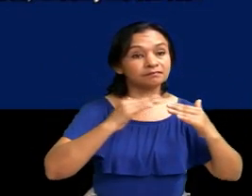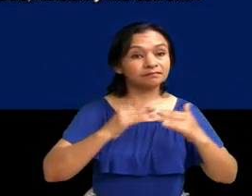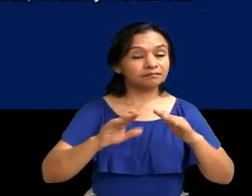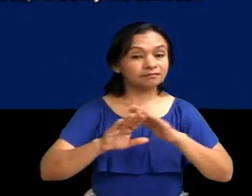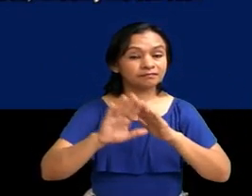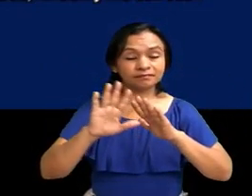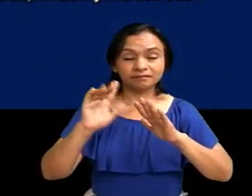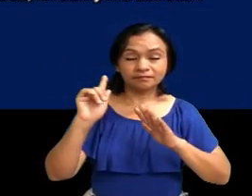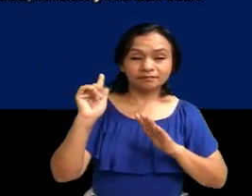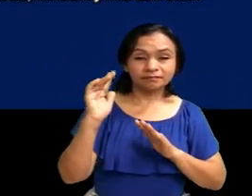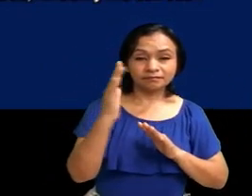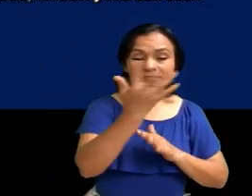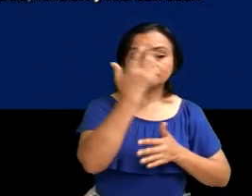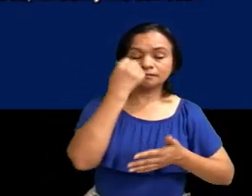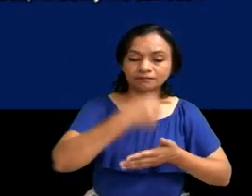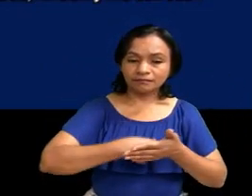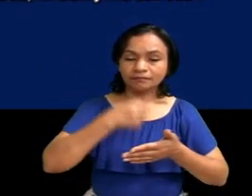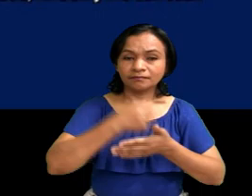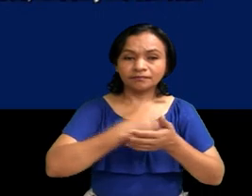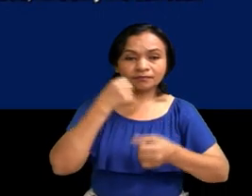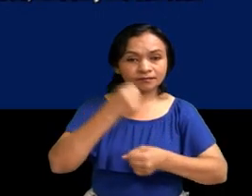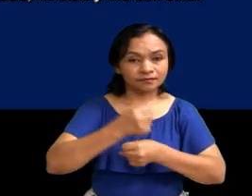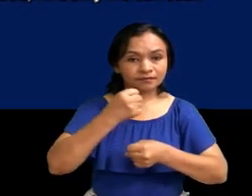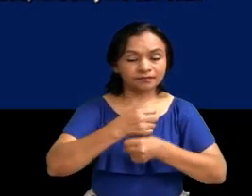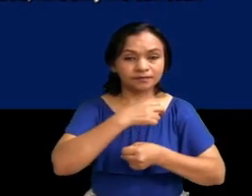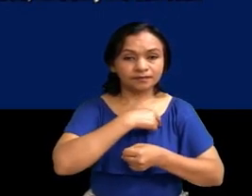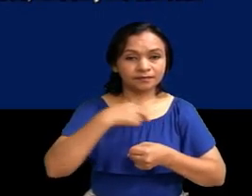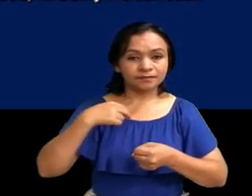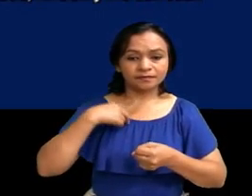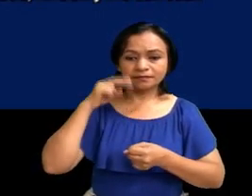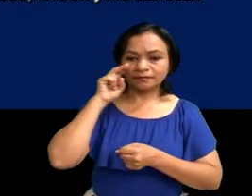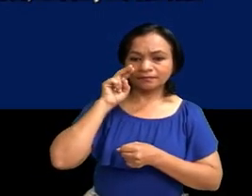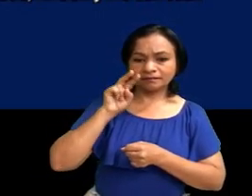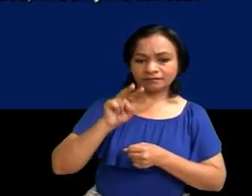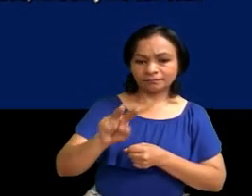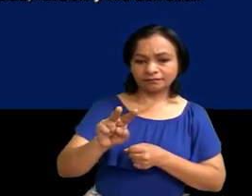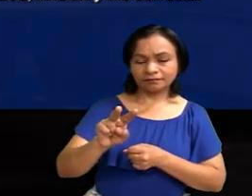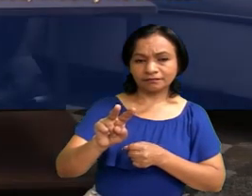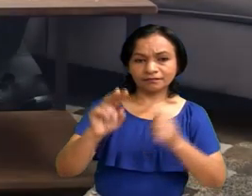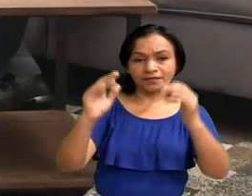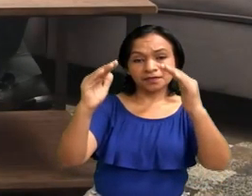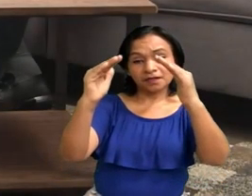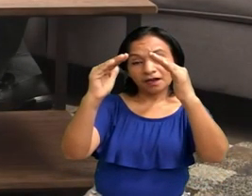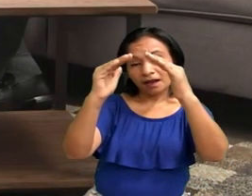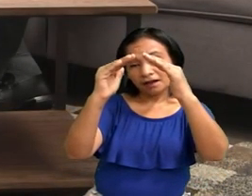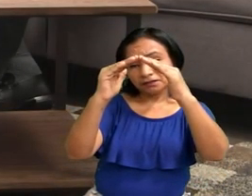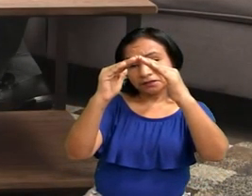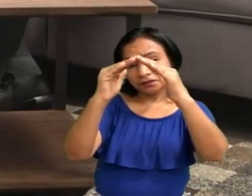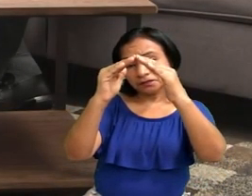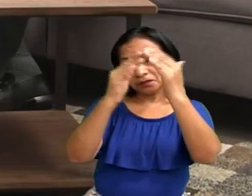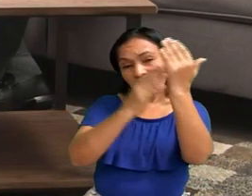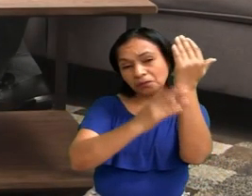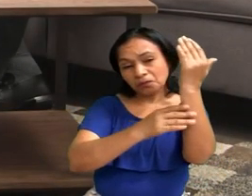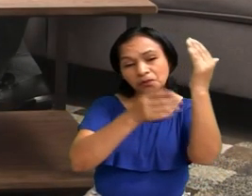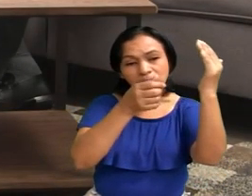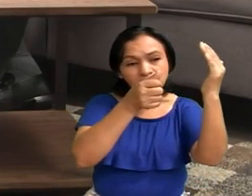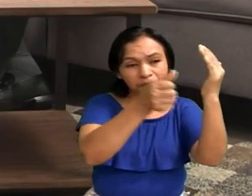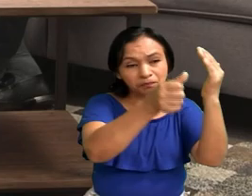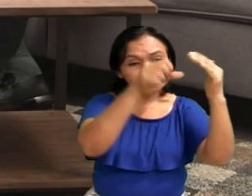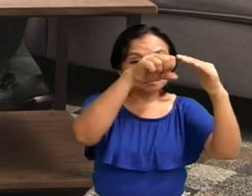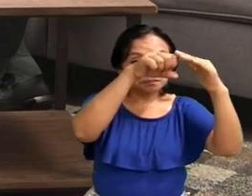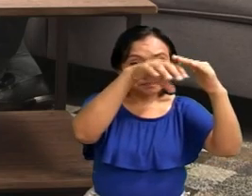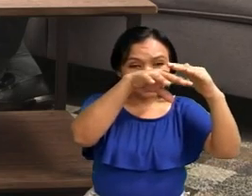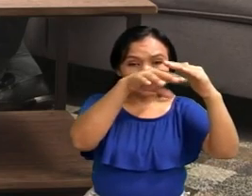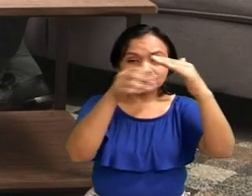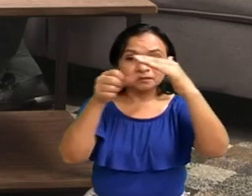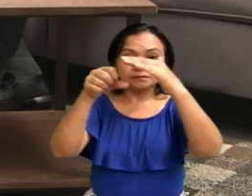Todo ese esfuerzo, todos esos recursos, lo ves reflejado en aquella bujía que se enciende en cada vivienda y